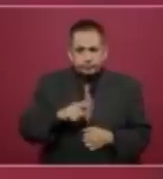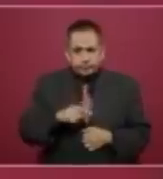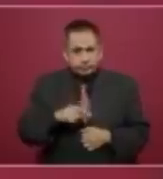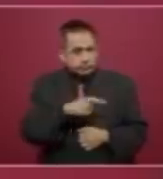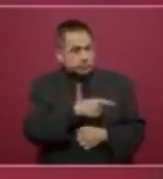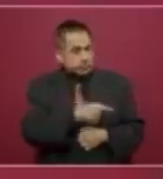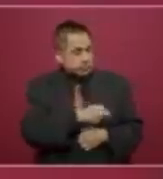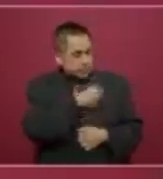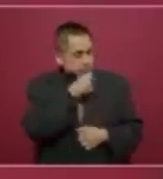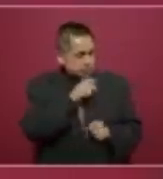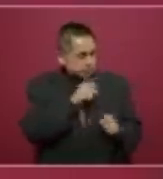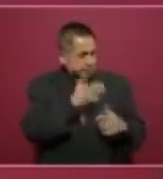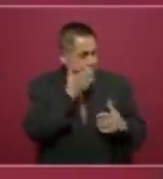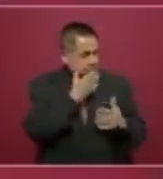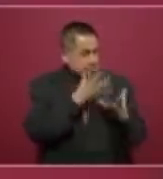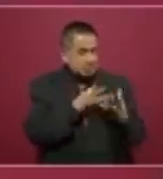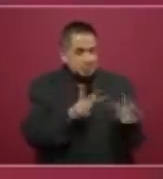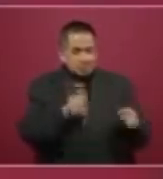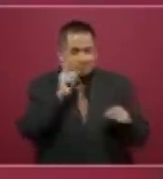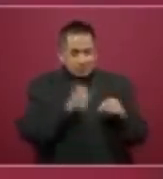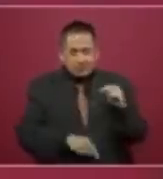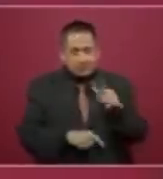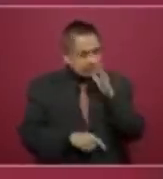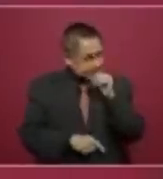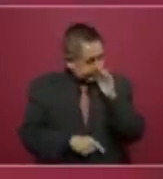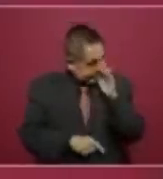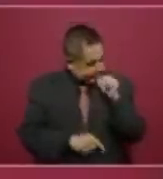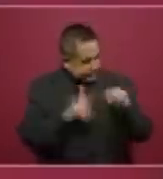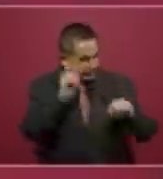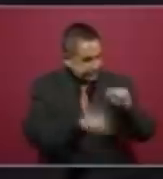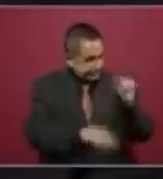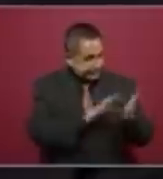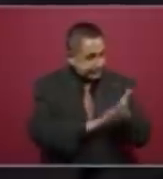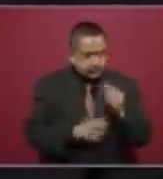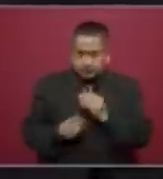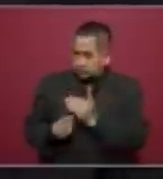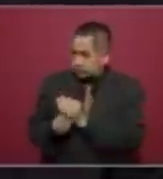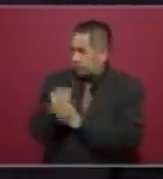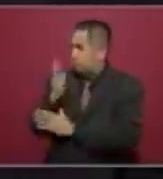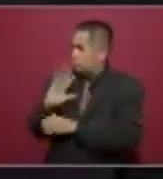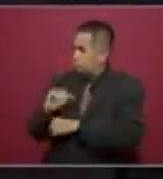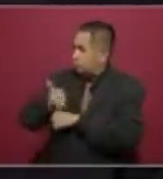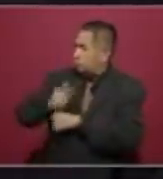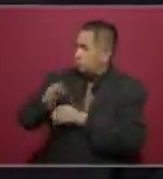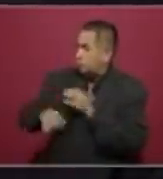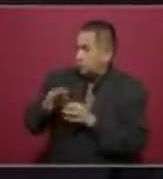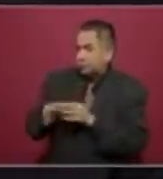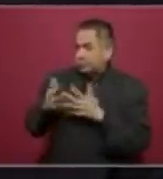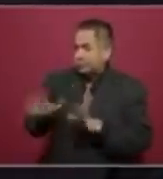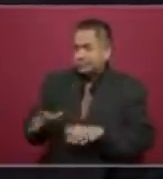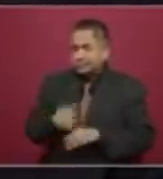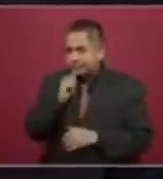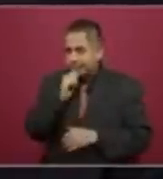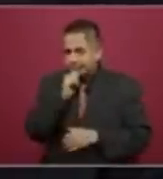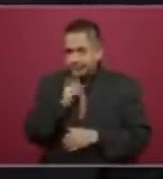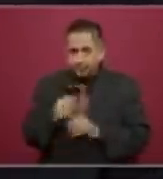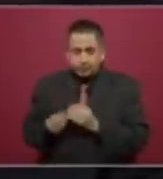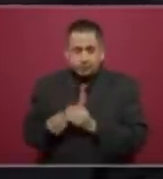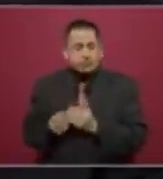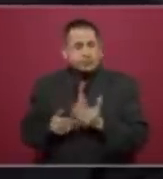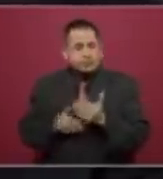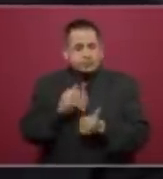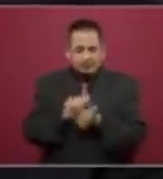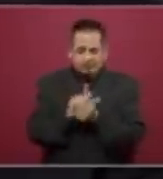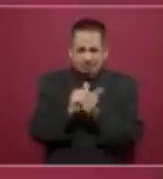acaba de morir y lo nuevo no acaba de nacer. Es un proceso